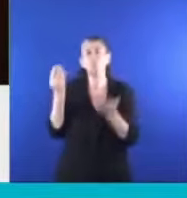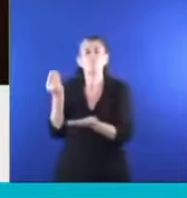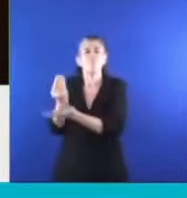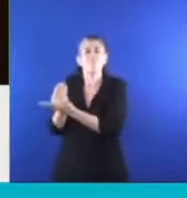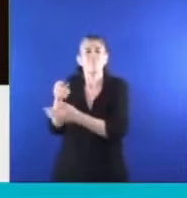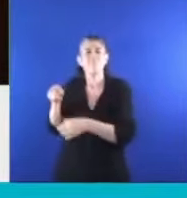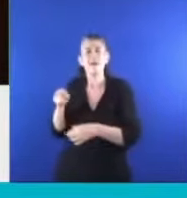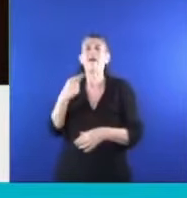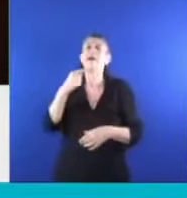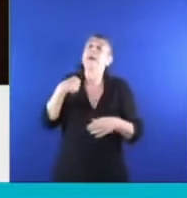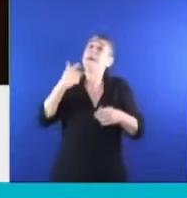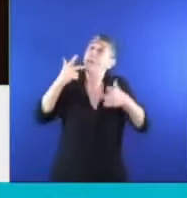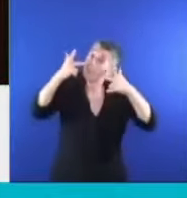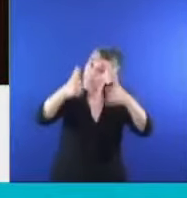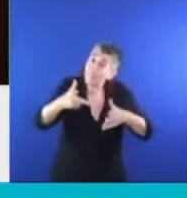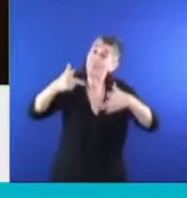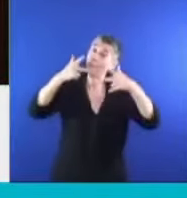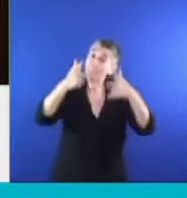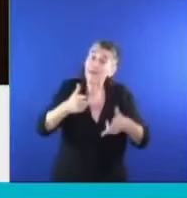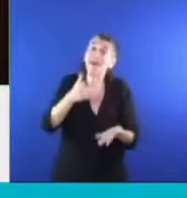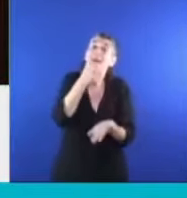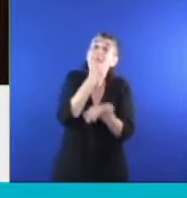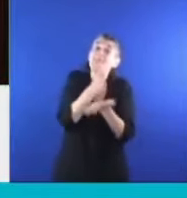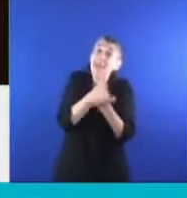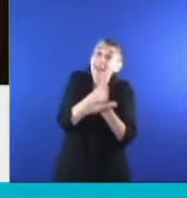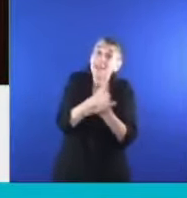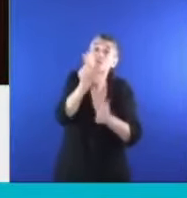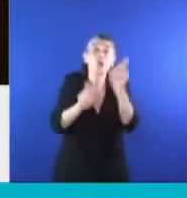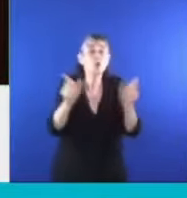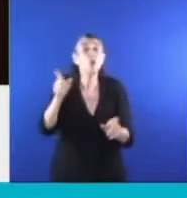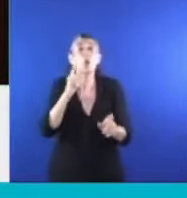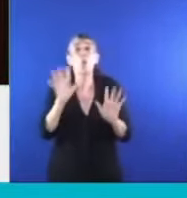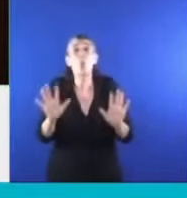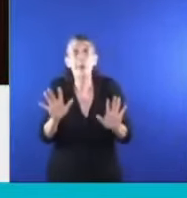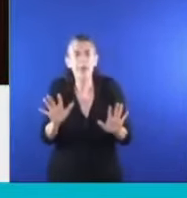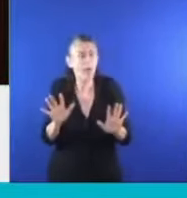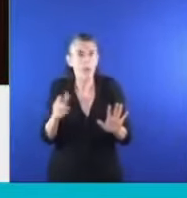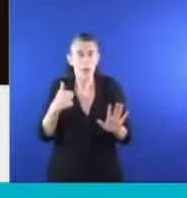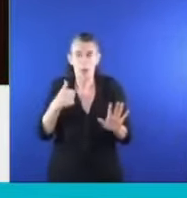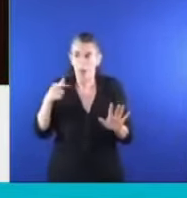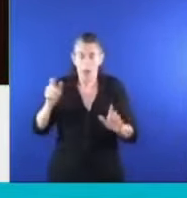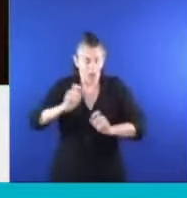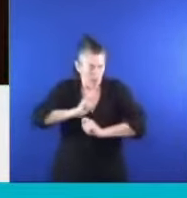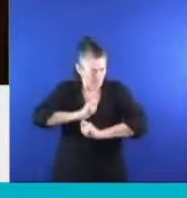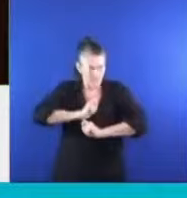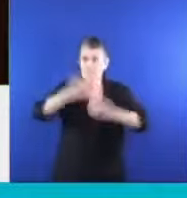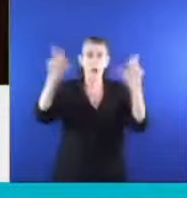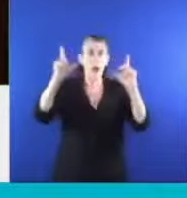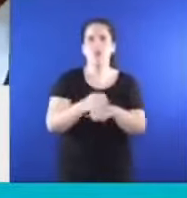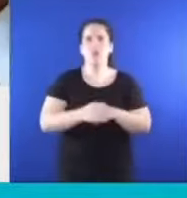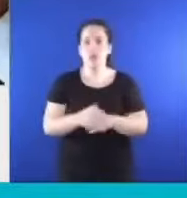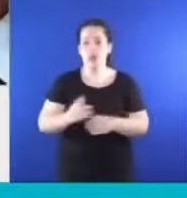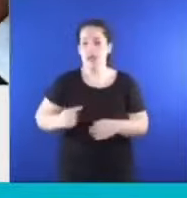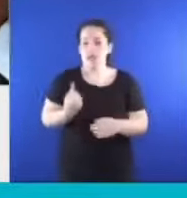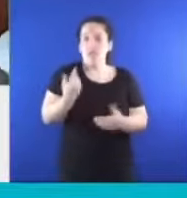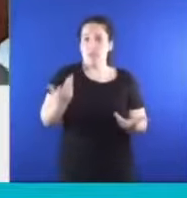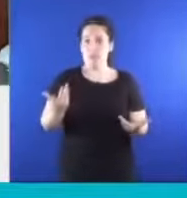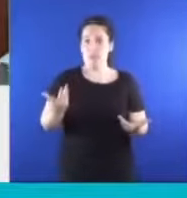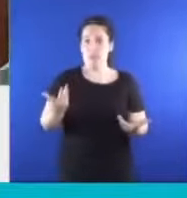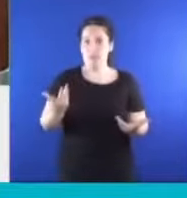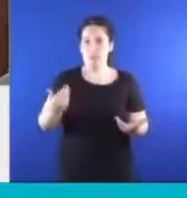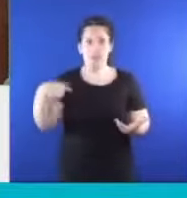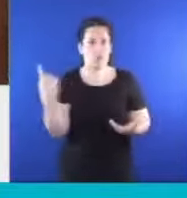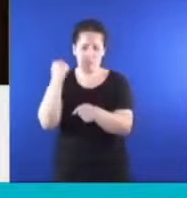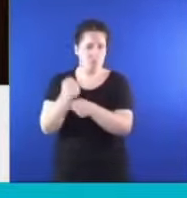el riesgo que corrían los derechos frente a las propuestas de Milei, aún así nos quedamos cortos frente a este espectáculo de crueldad. Viene